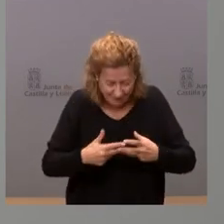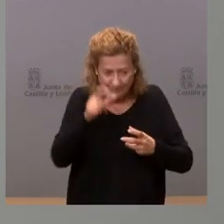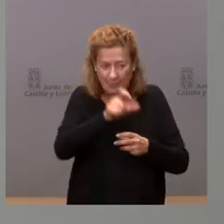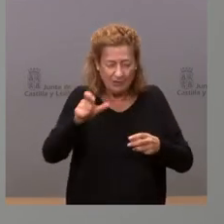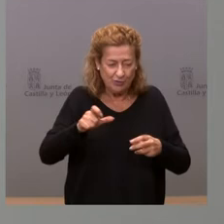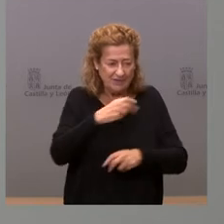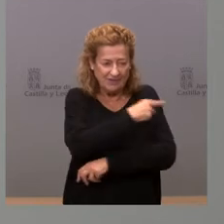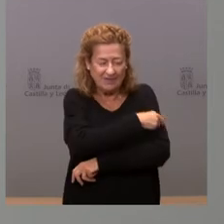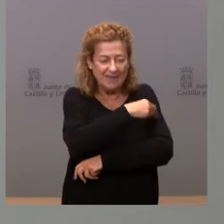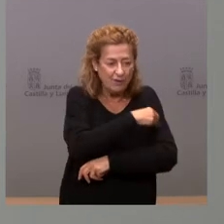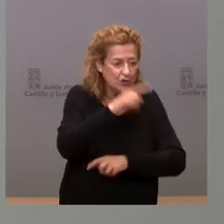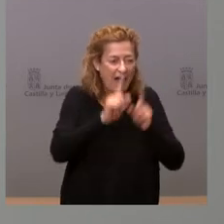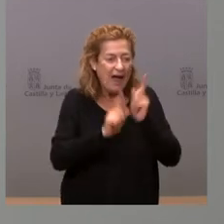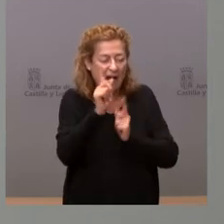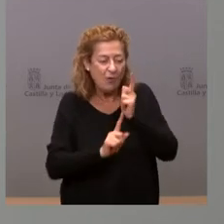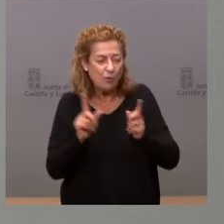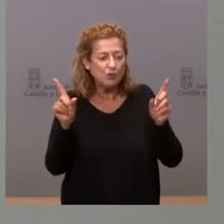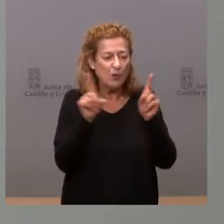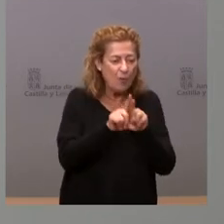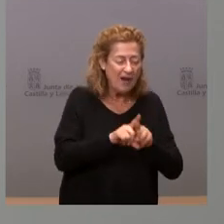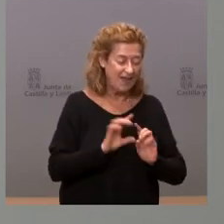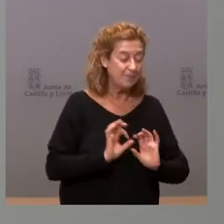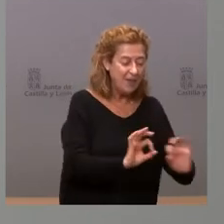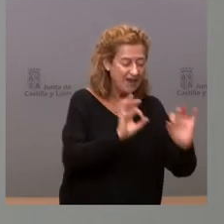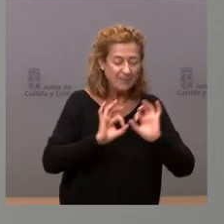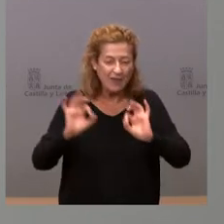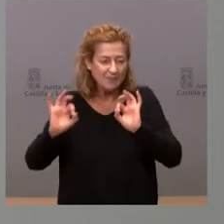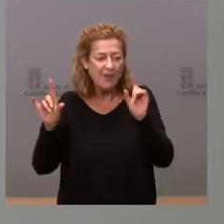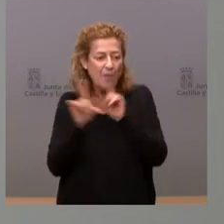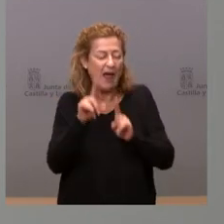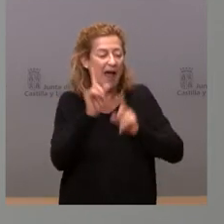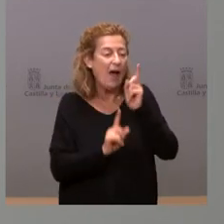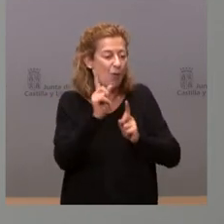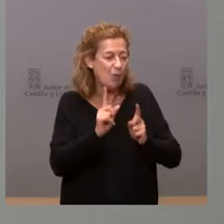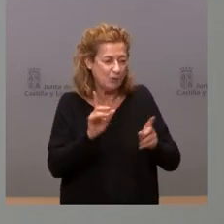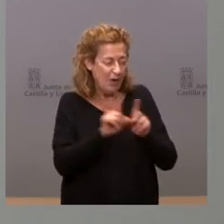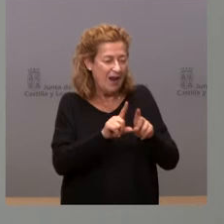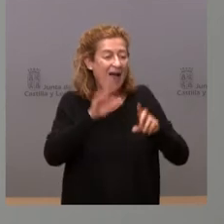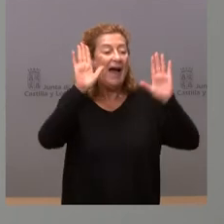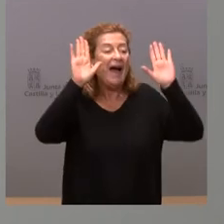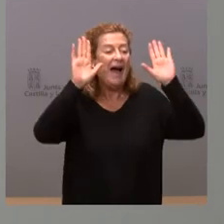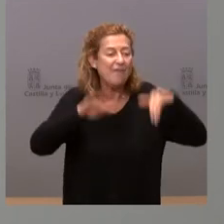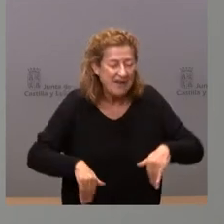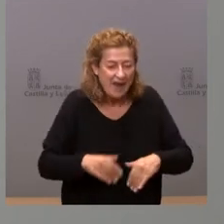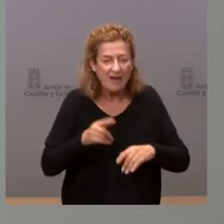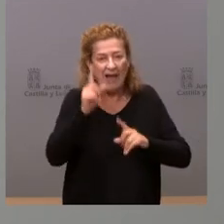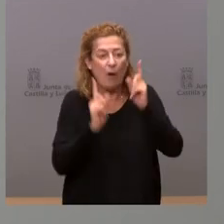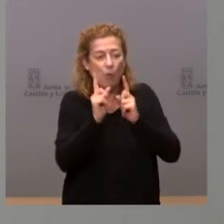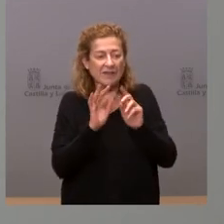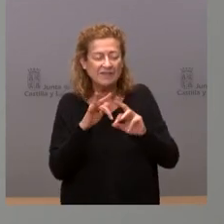pues hay algunos de ellos que tiene una determinada especialización y son muy especializados y cualitativamente nos pueden llevar en alguna situación